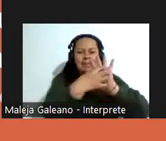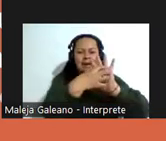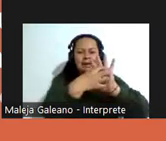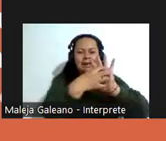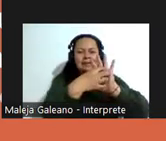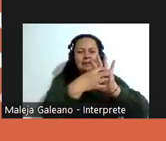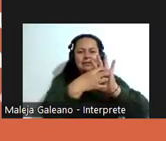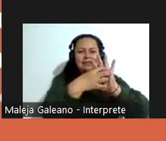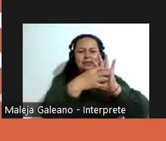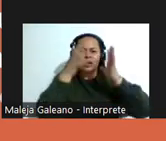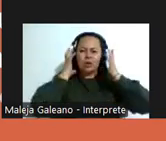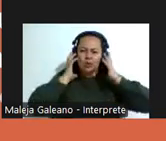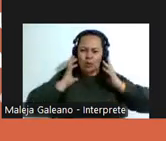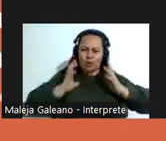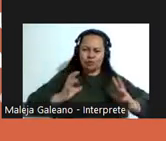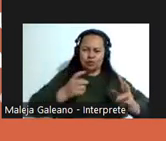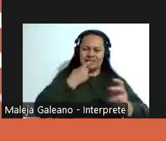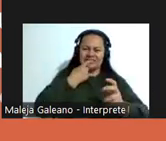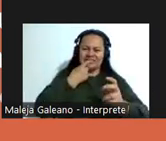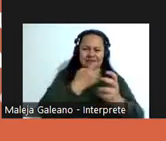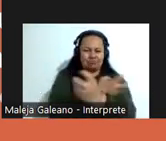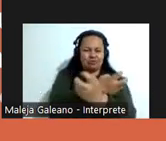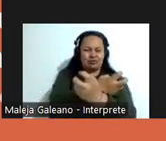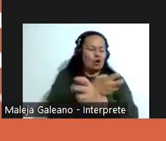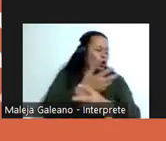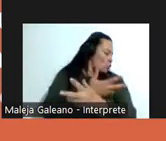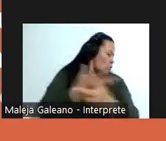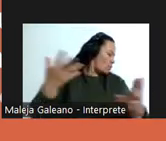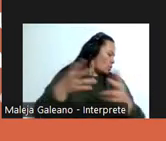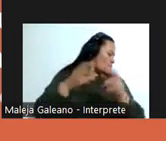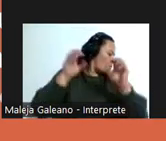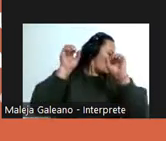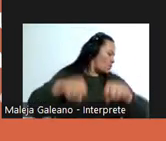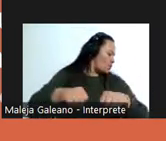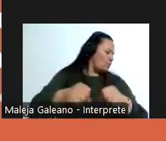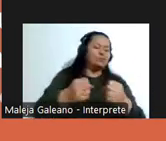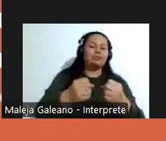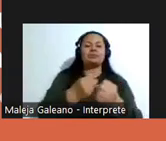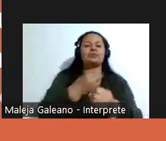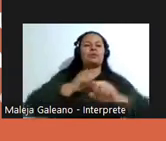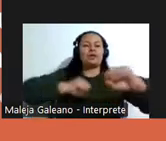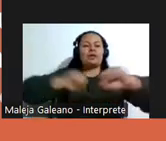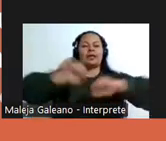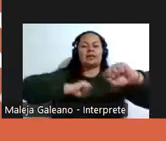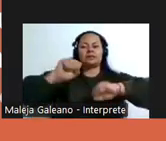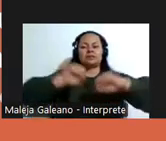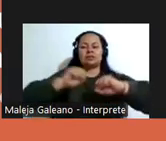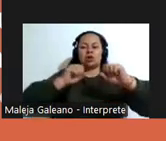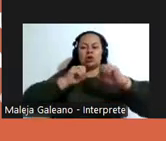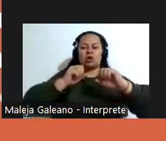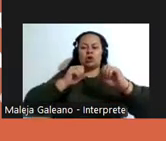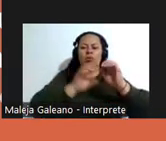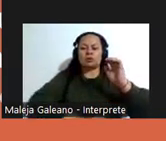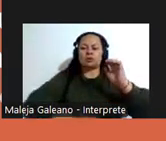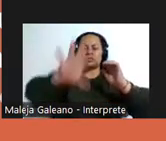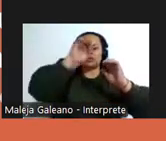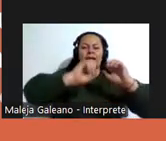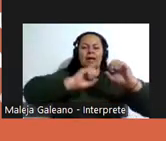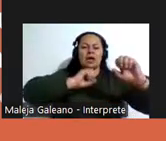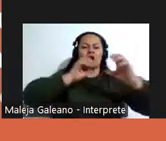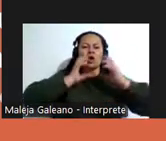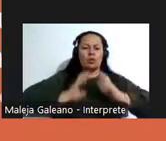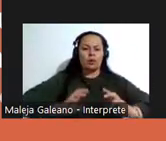unas cositas que voy a utilizar ahora, unos iconos que voy a utilizar para el ejercicio de cartografías corporales, un ejercicio que hice en el